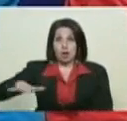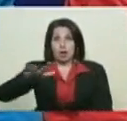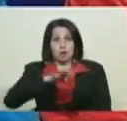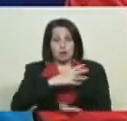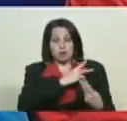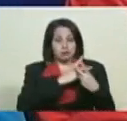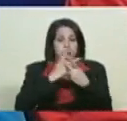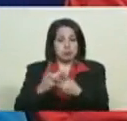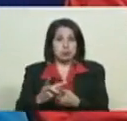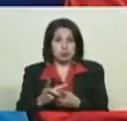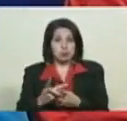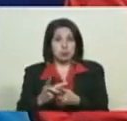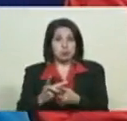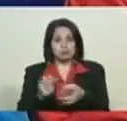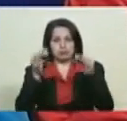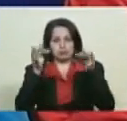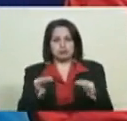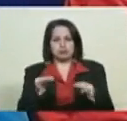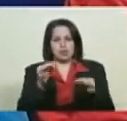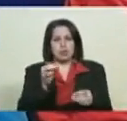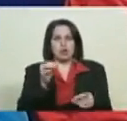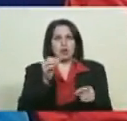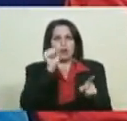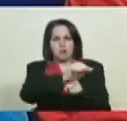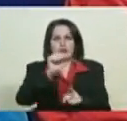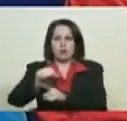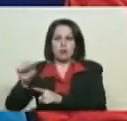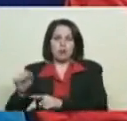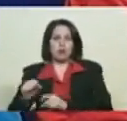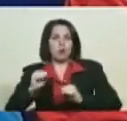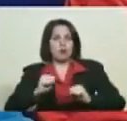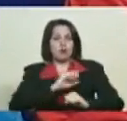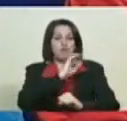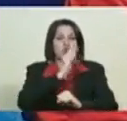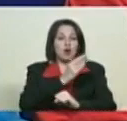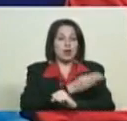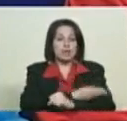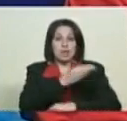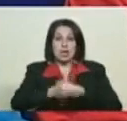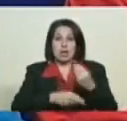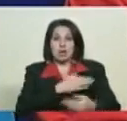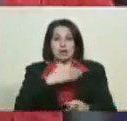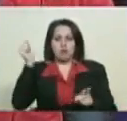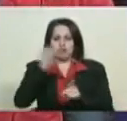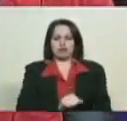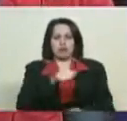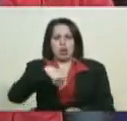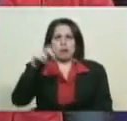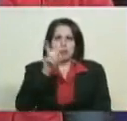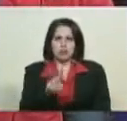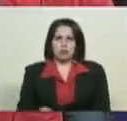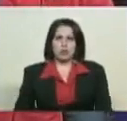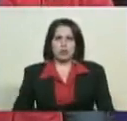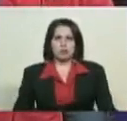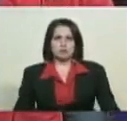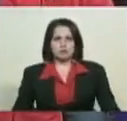voluntad del pueblo la que se imponga sobre cualquier tipo de fuerza que pretenda someter a nuestro pueblo. Gracias.